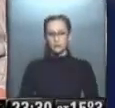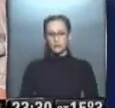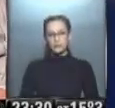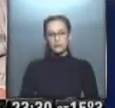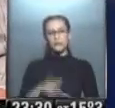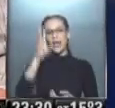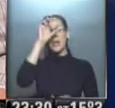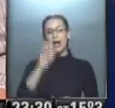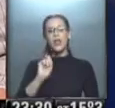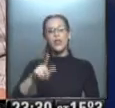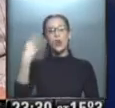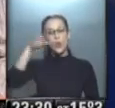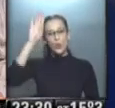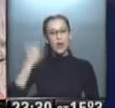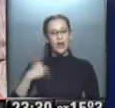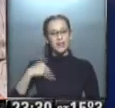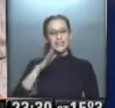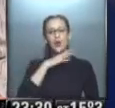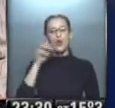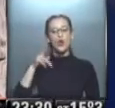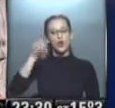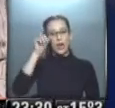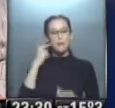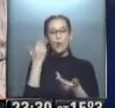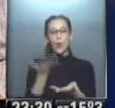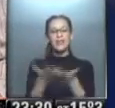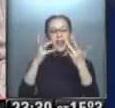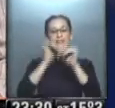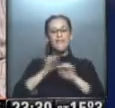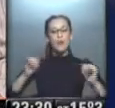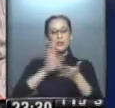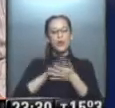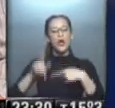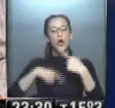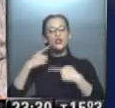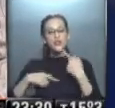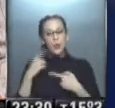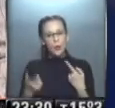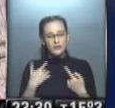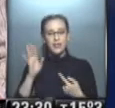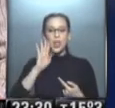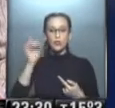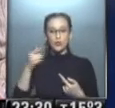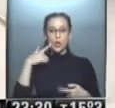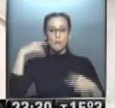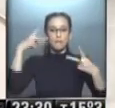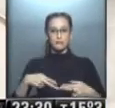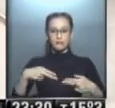El embajador cubano en la Argentina, Jorge de la Madrid, presentó un informe sobre las consecuencias del bloqueo estadounidense a su país.